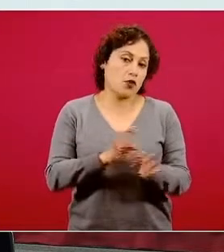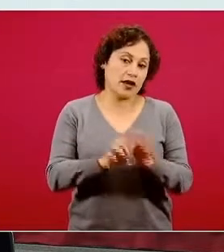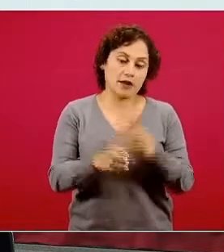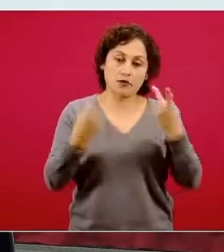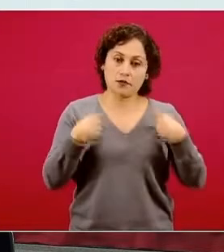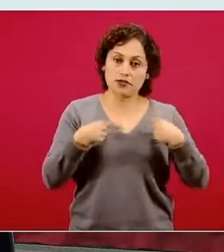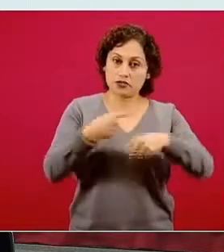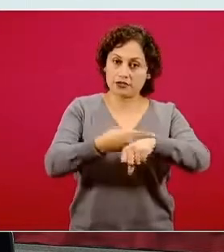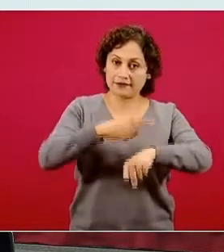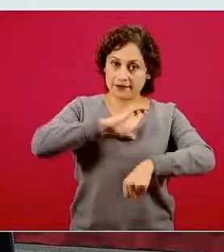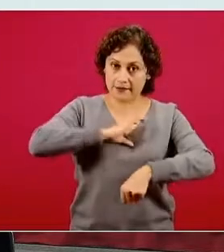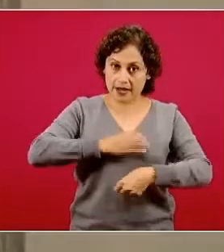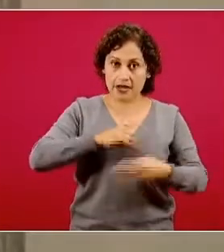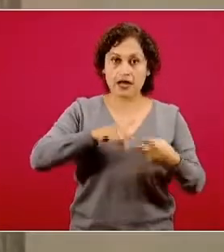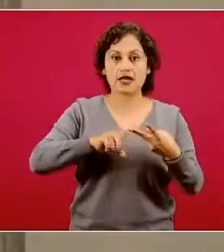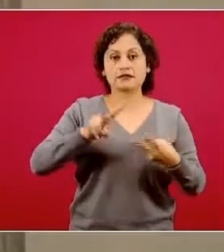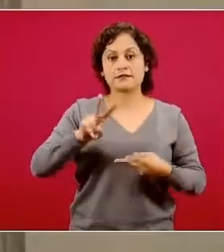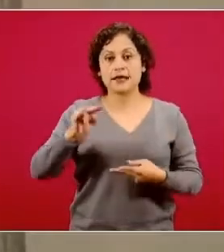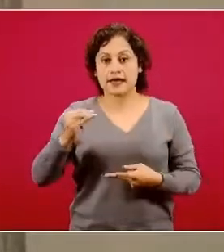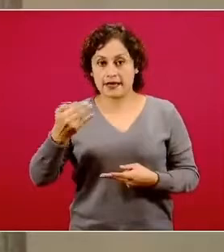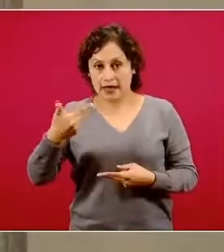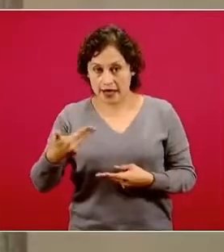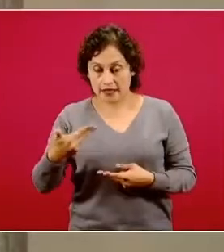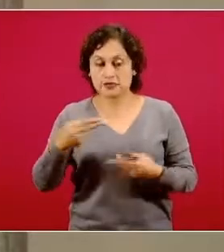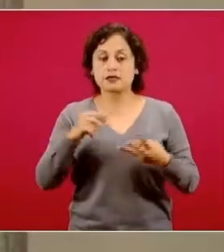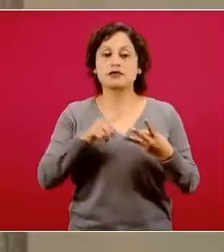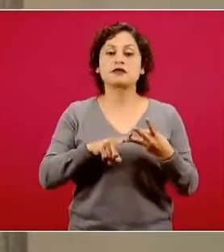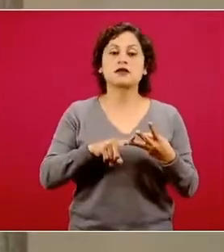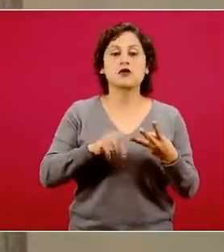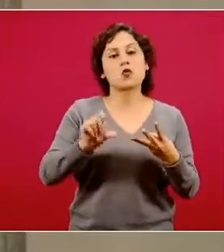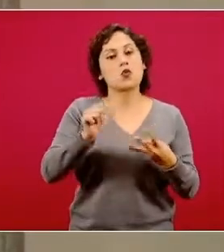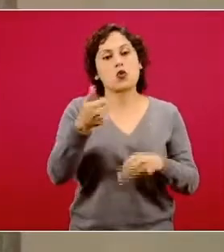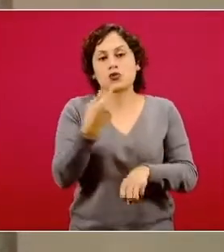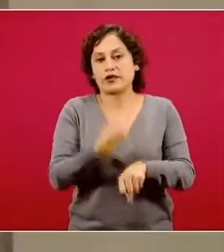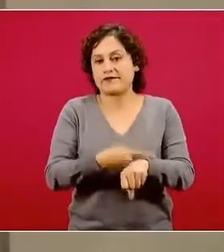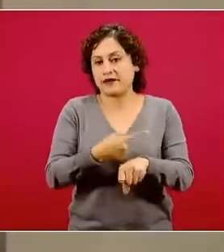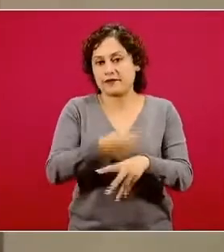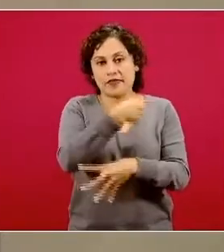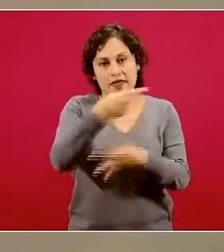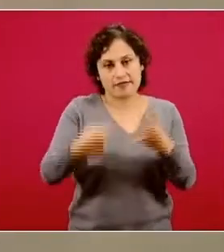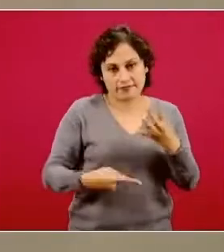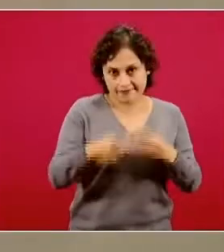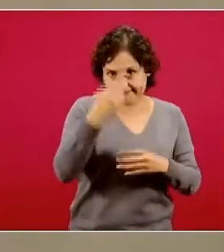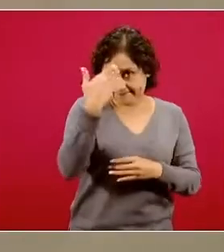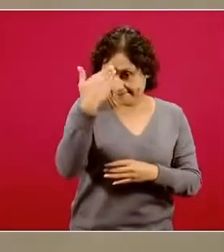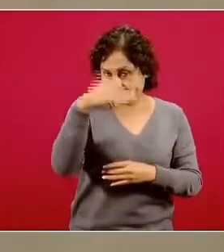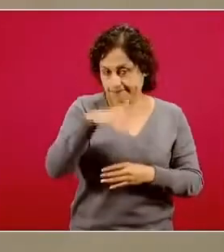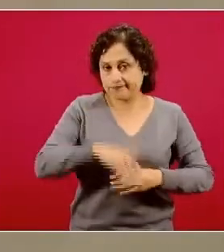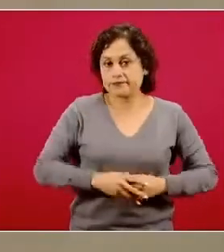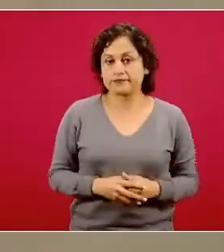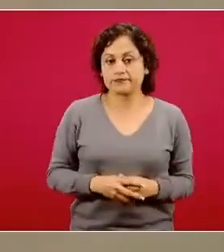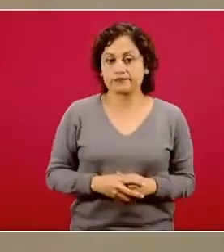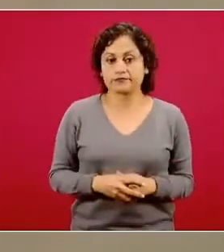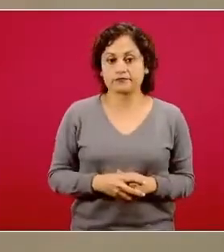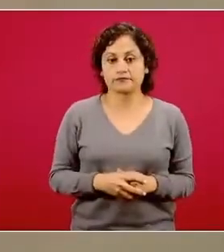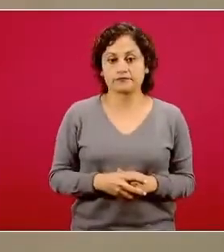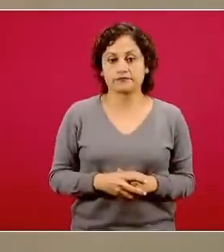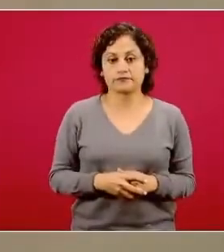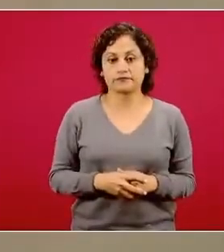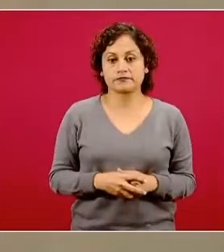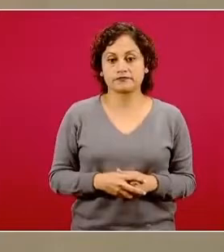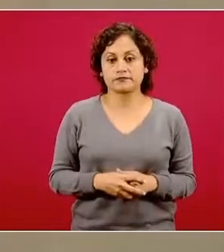con VIH o con alguna otra enfermedad de ese estilo, de ese tipo, que